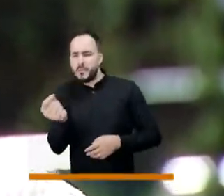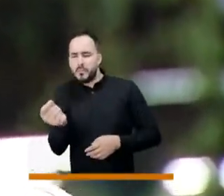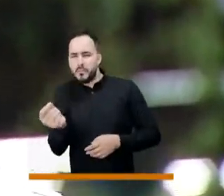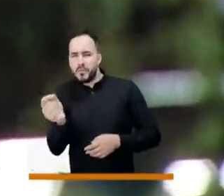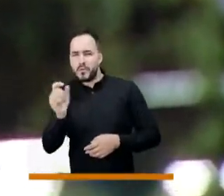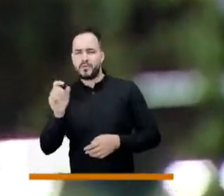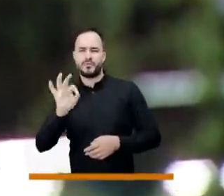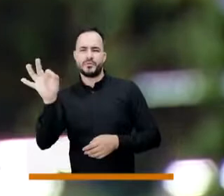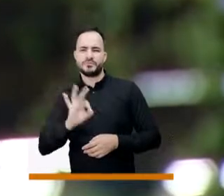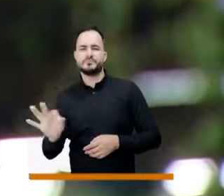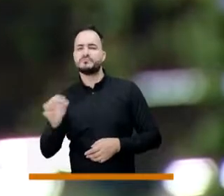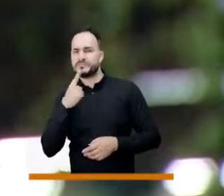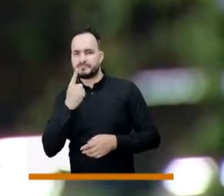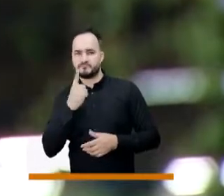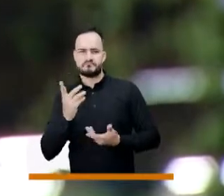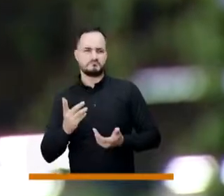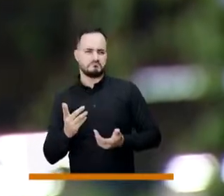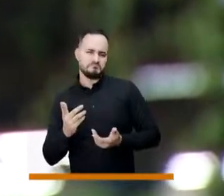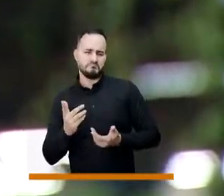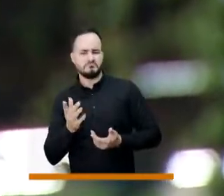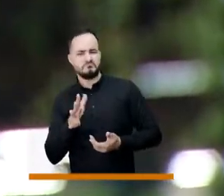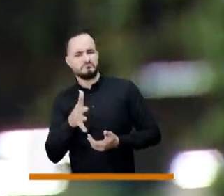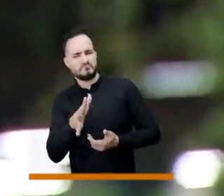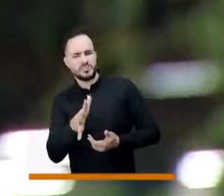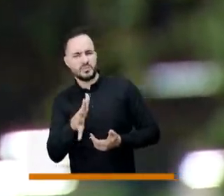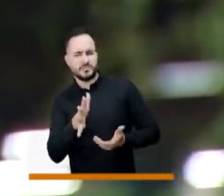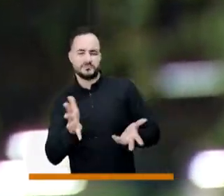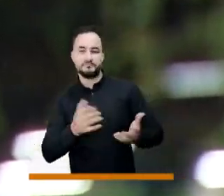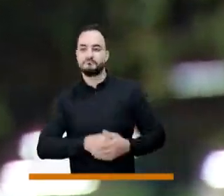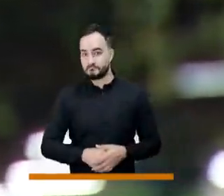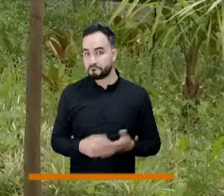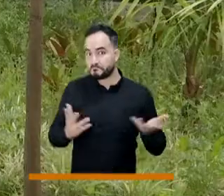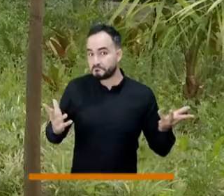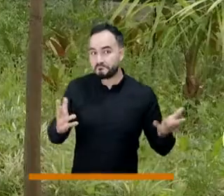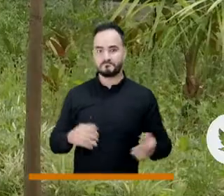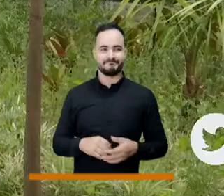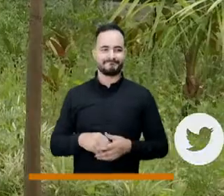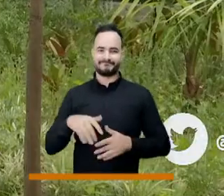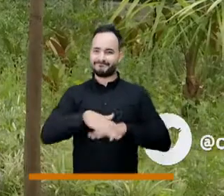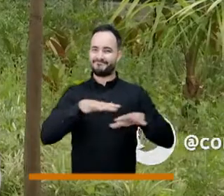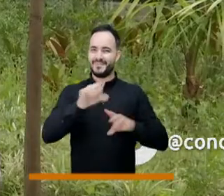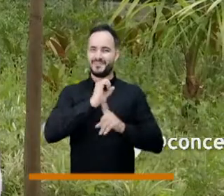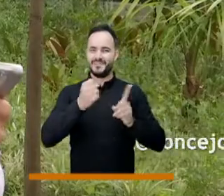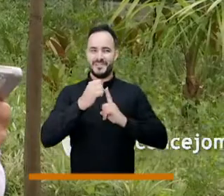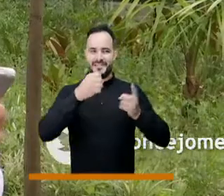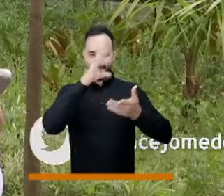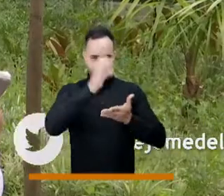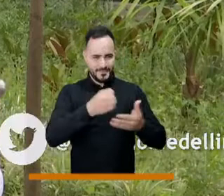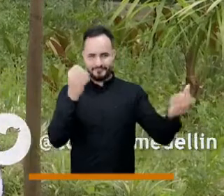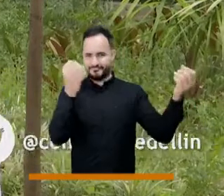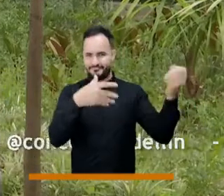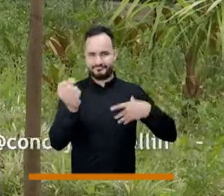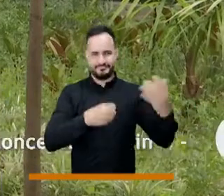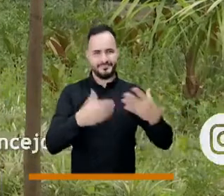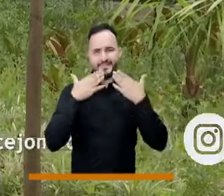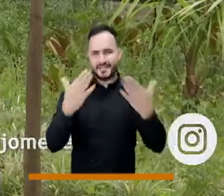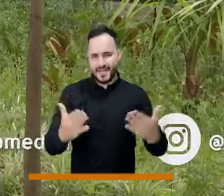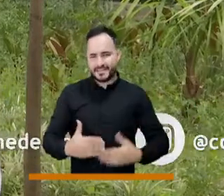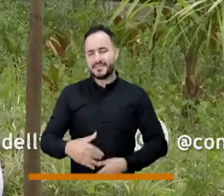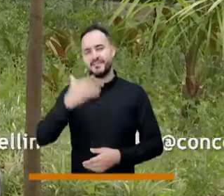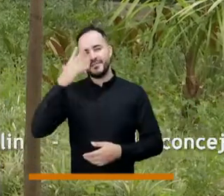más importante que los demás servicios públicos. Es nuestra pregunta para hoy. Ustedes pueden seguir con la conversación en redes sociales, los